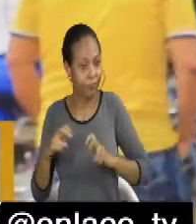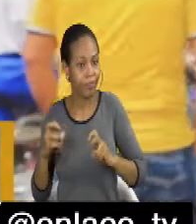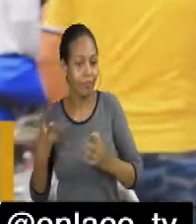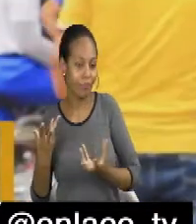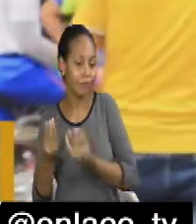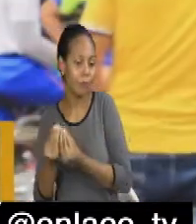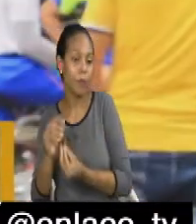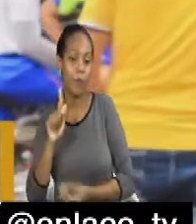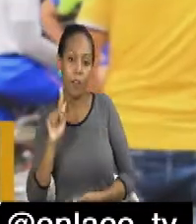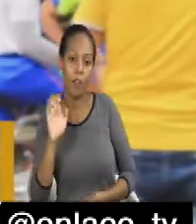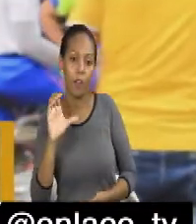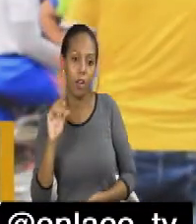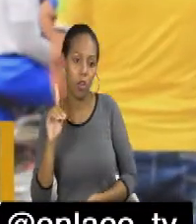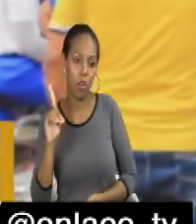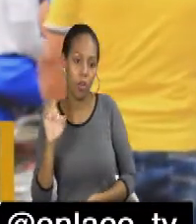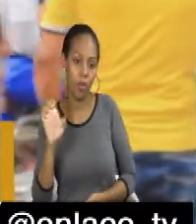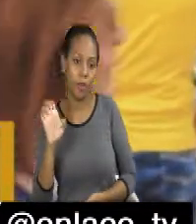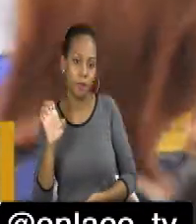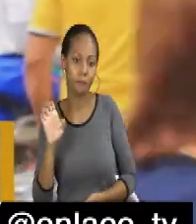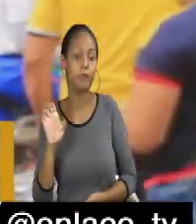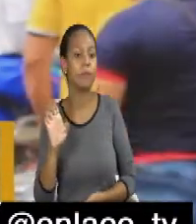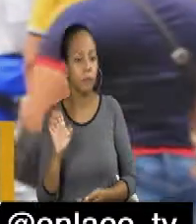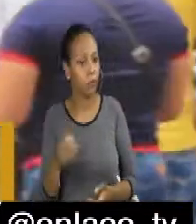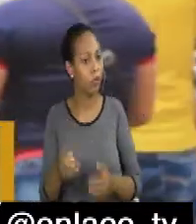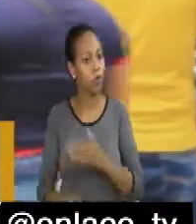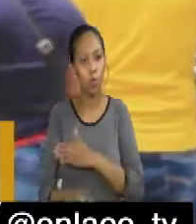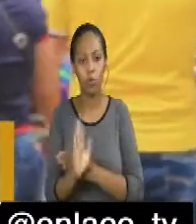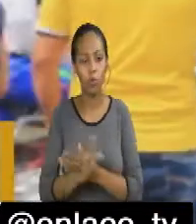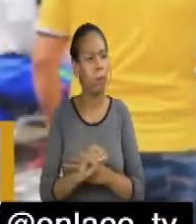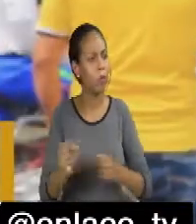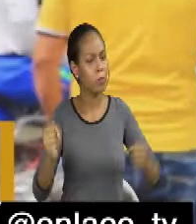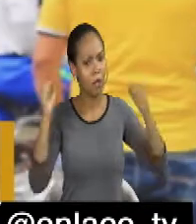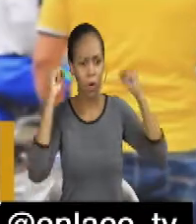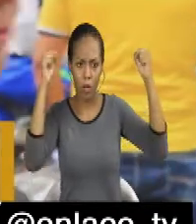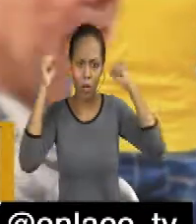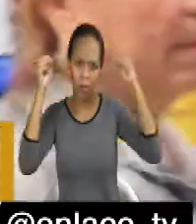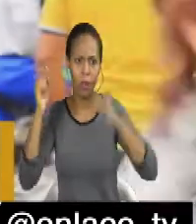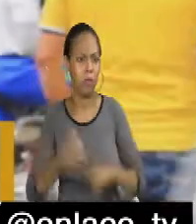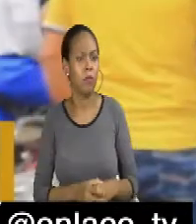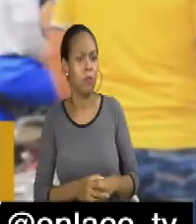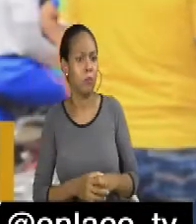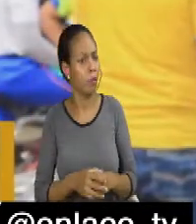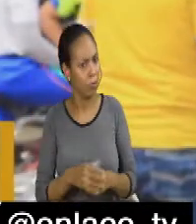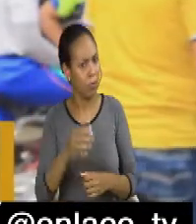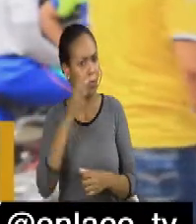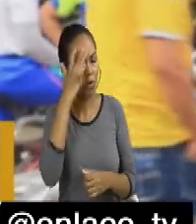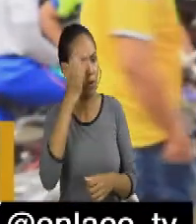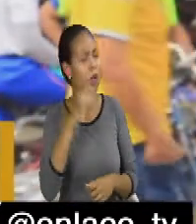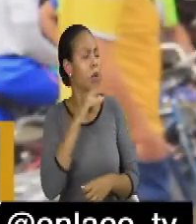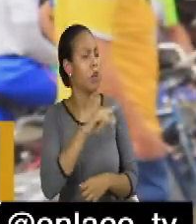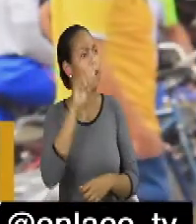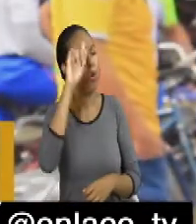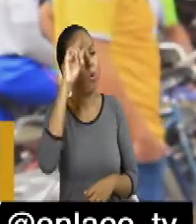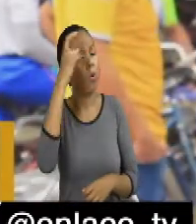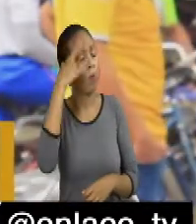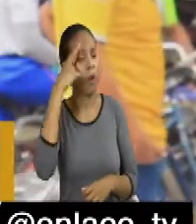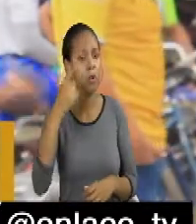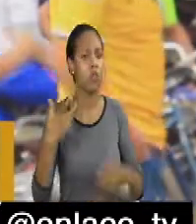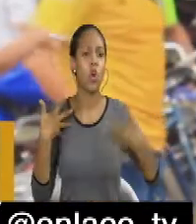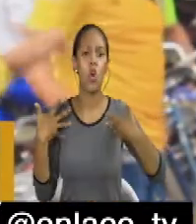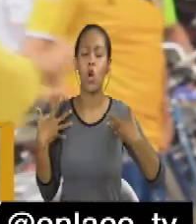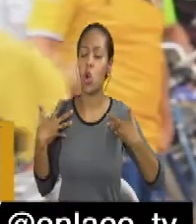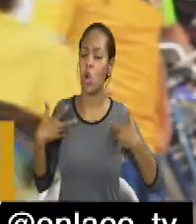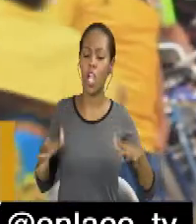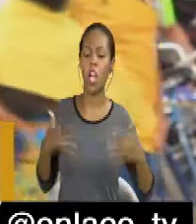de que no nos levantamos, ¿cierto?, o nos levantamos de la mesa porque sencillamente el gobierno no tiene la voluntad política para hablar